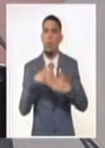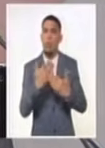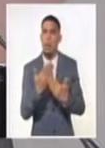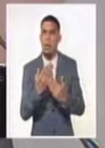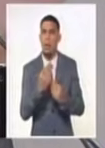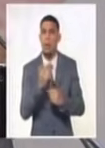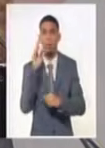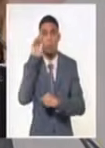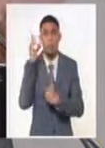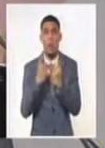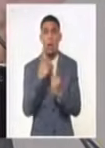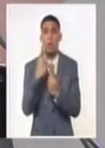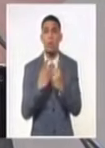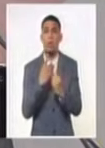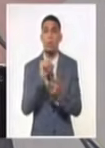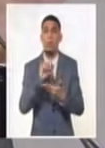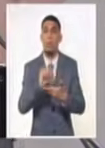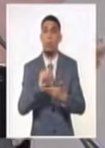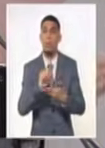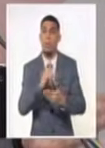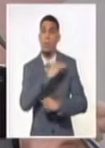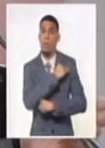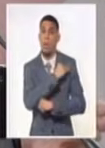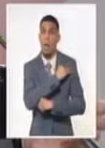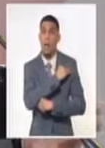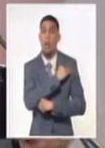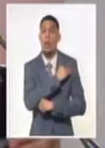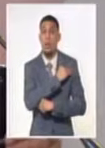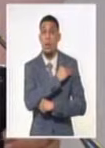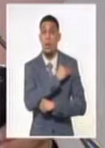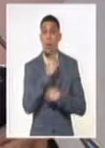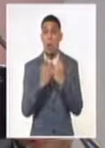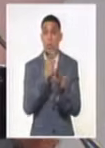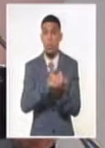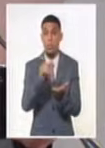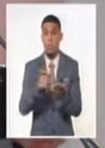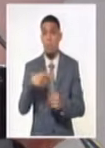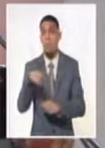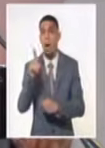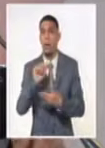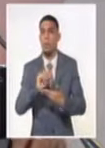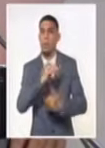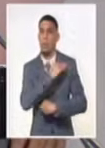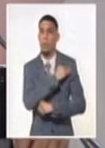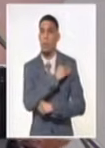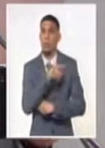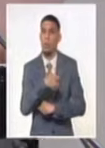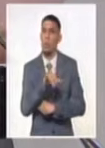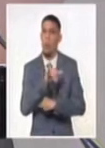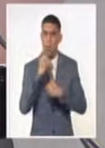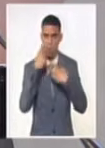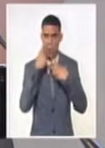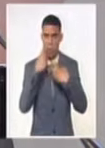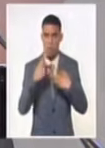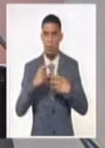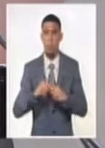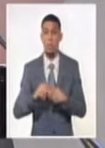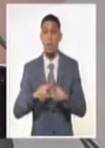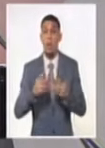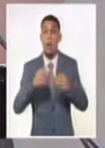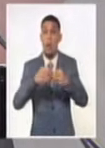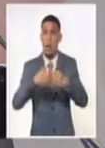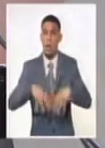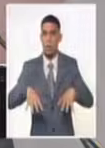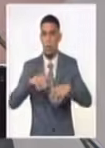militar activo de los muchachos que se incorporan, que también es un eslabón extremadamente importante en estos momentos por la situación